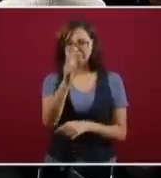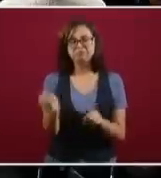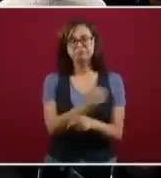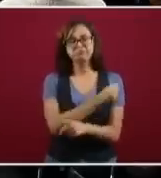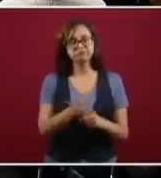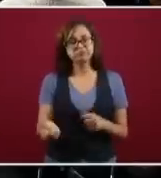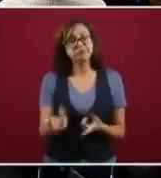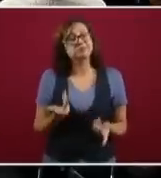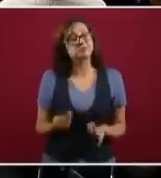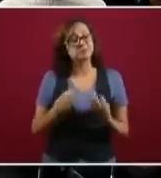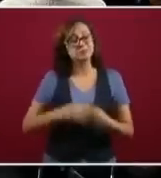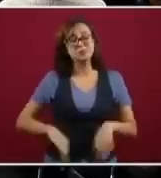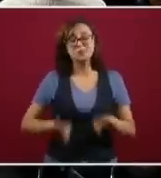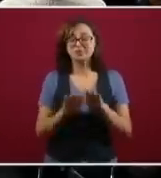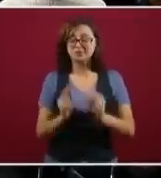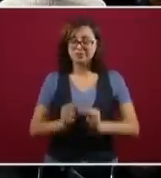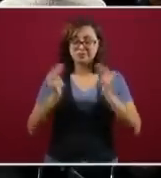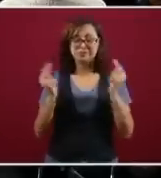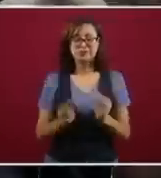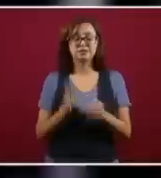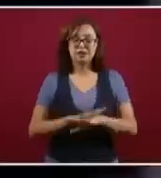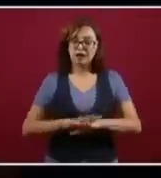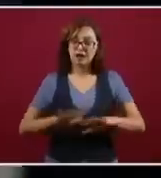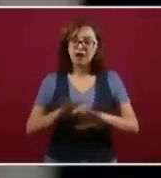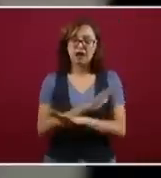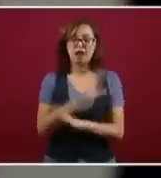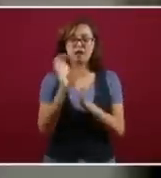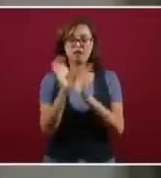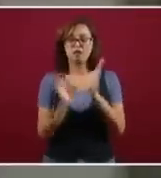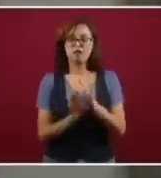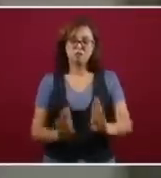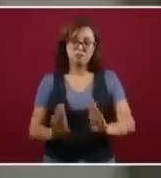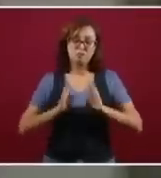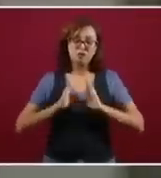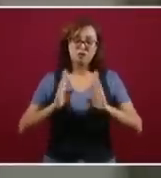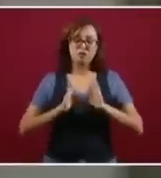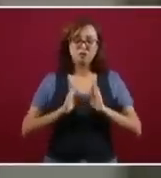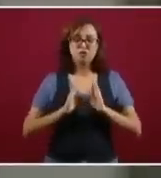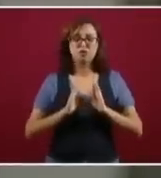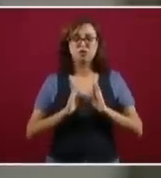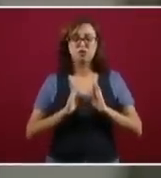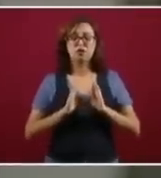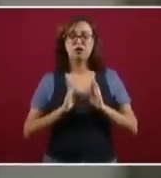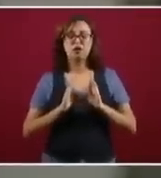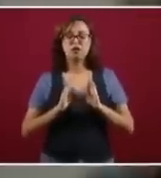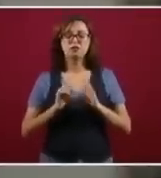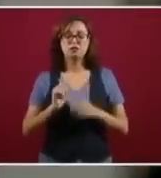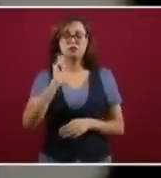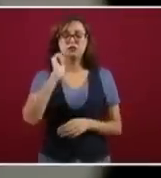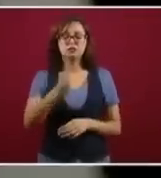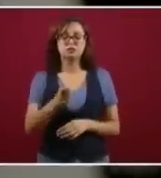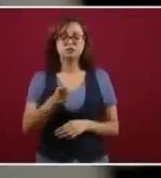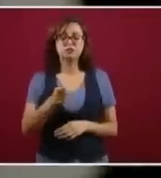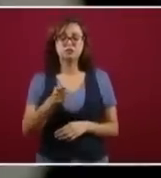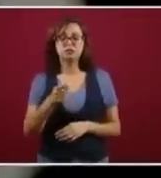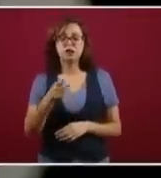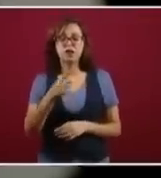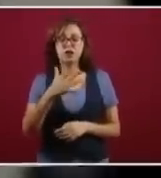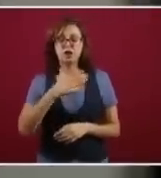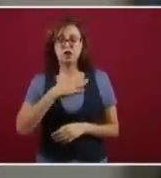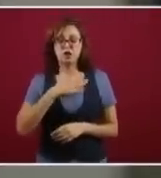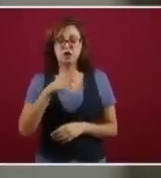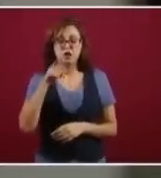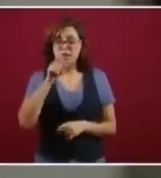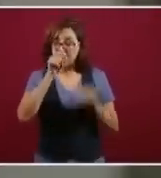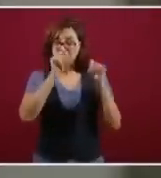es necesario, señor presidente, la reforma al Código Militar, en el cual se faculta pues a que la justicia militar los acusa,